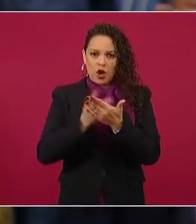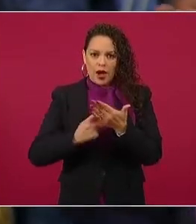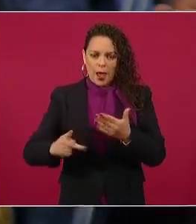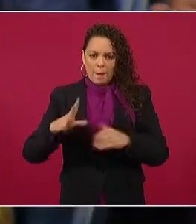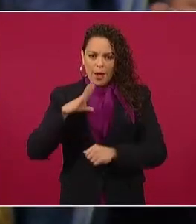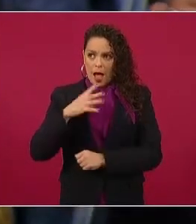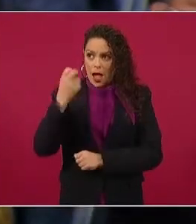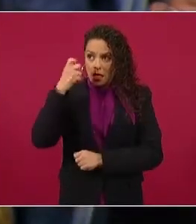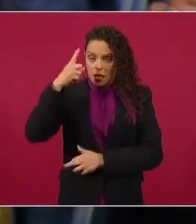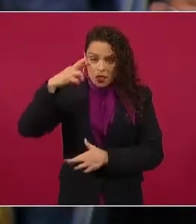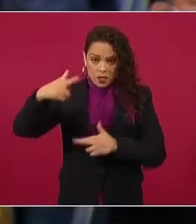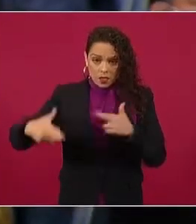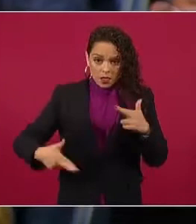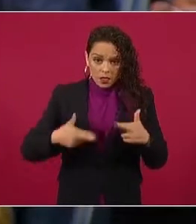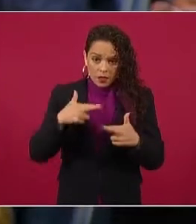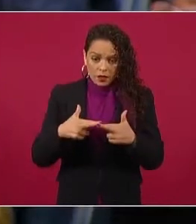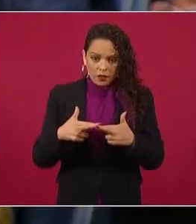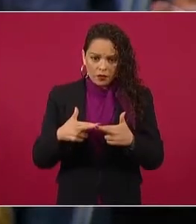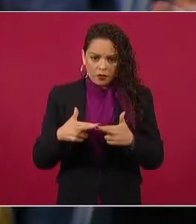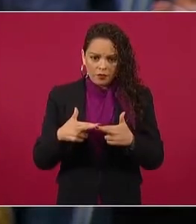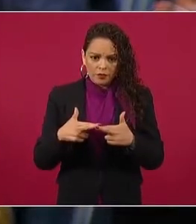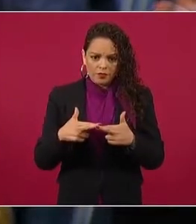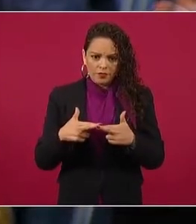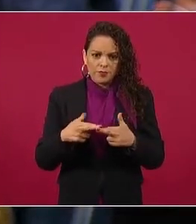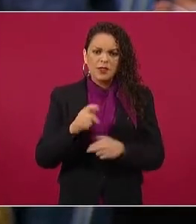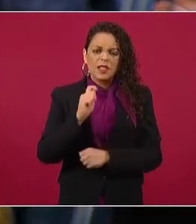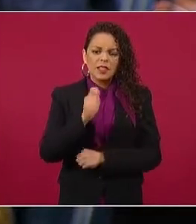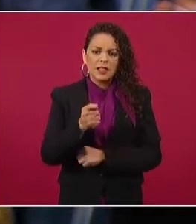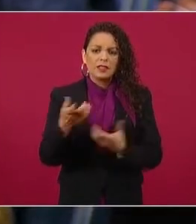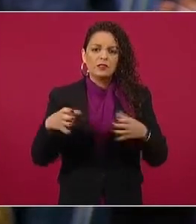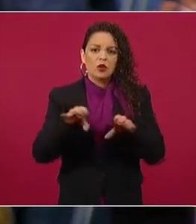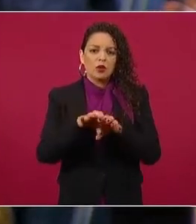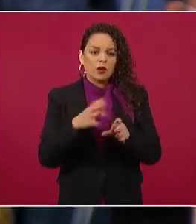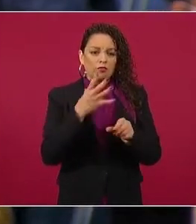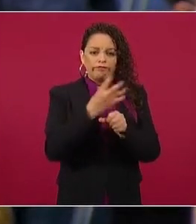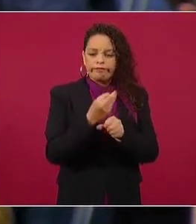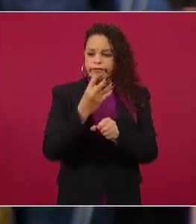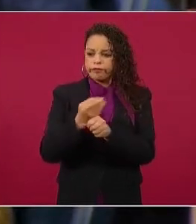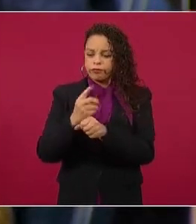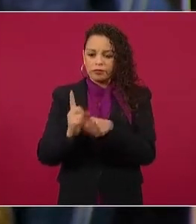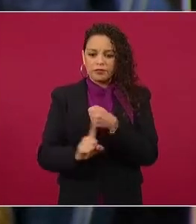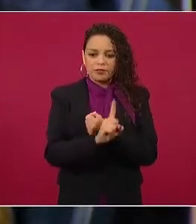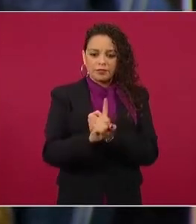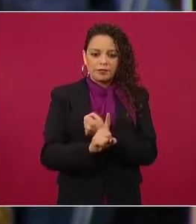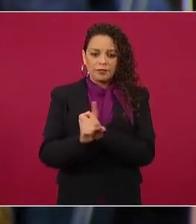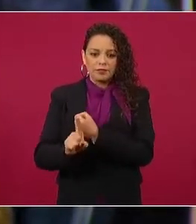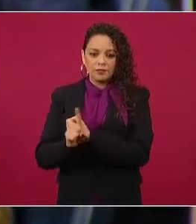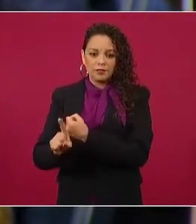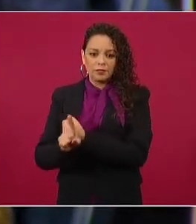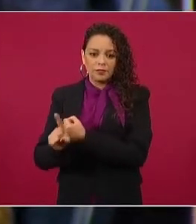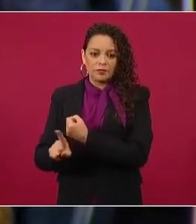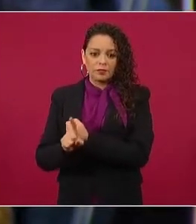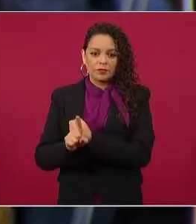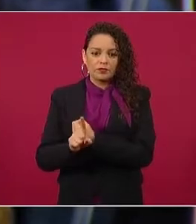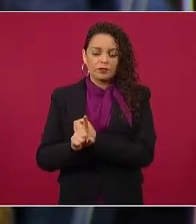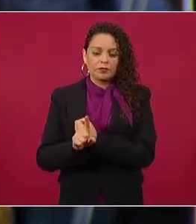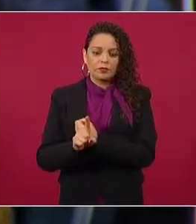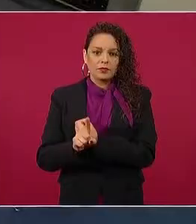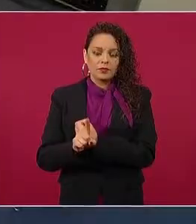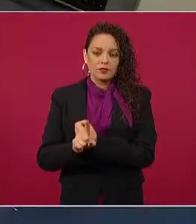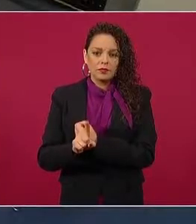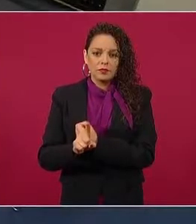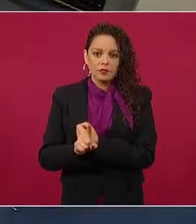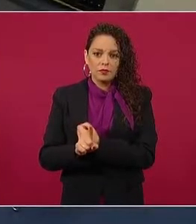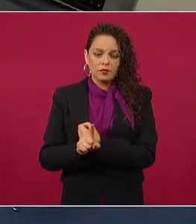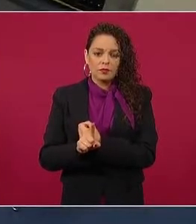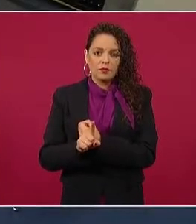para, digamos, tratar de resolver o resolver de fondo la problemática que se genera